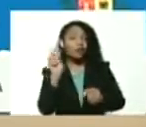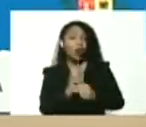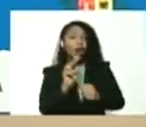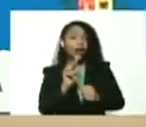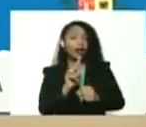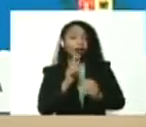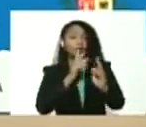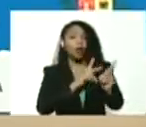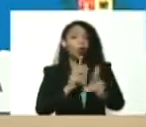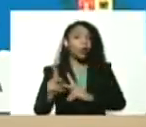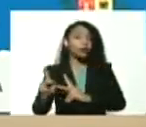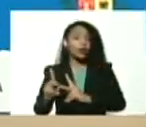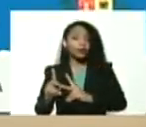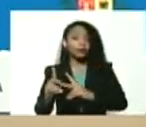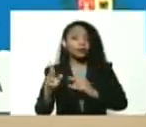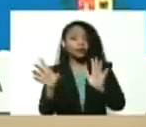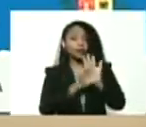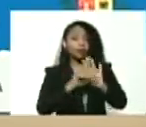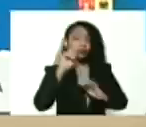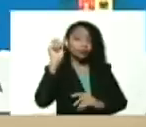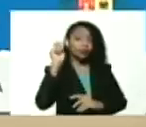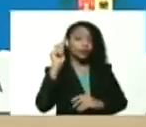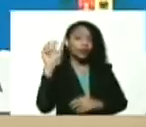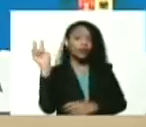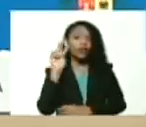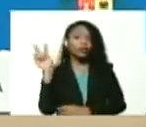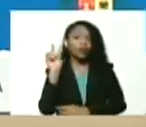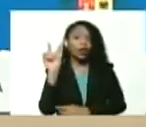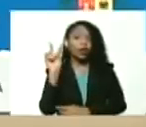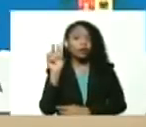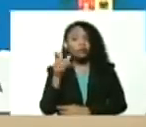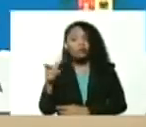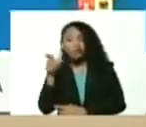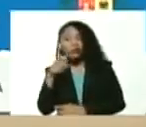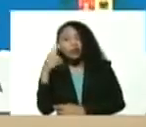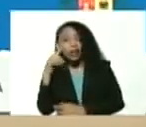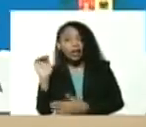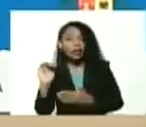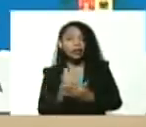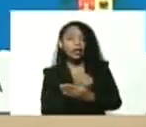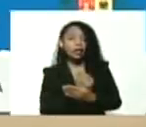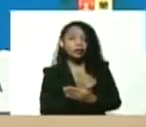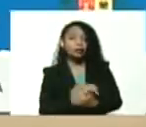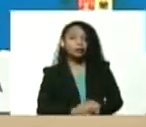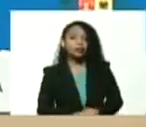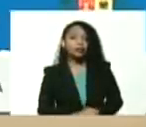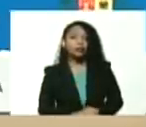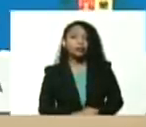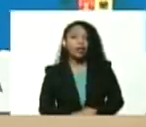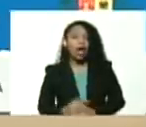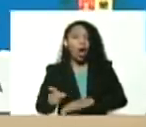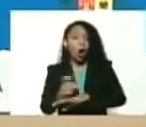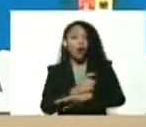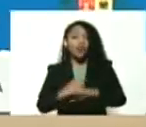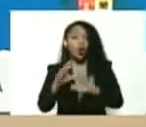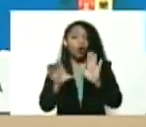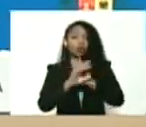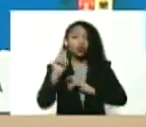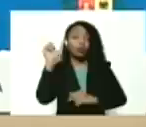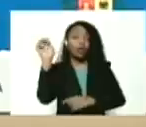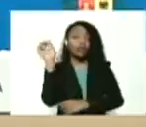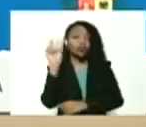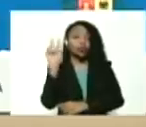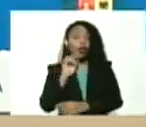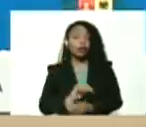el orden constitucional de Venezuela, lo que se busca es deslegitimar el gobierno constitucional de